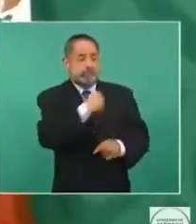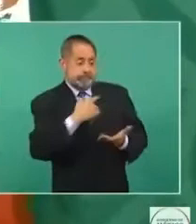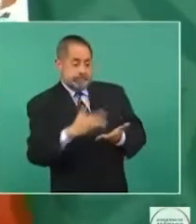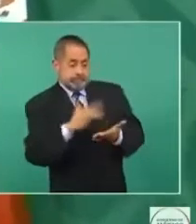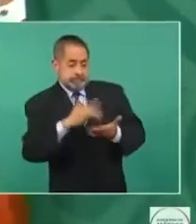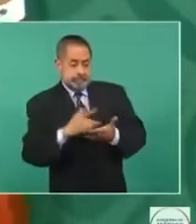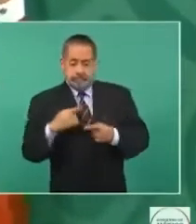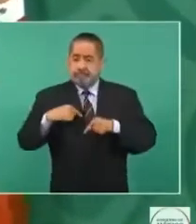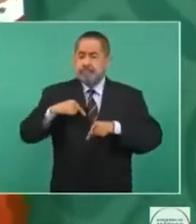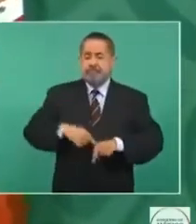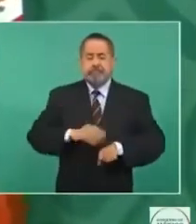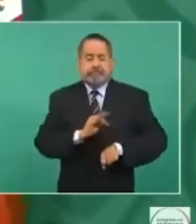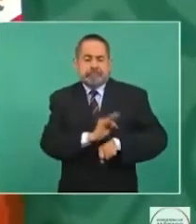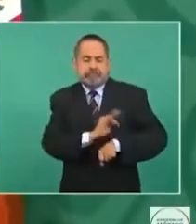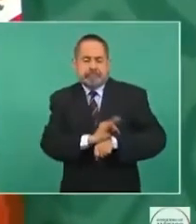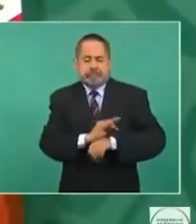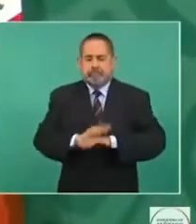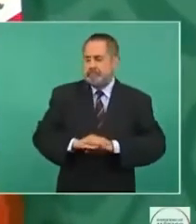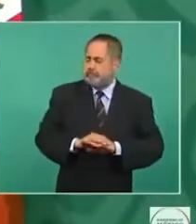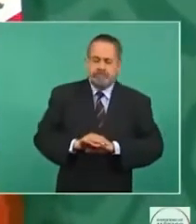para ser tapadera de nadie,